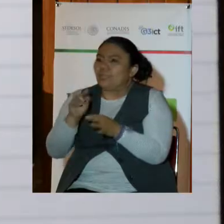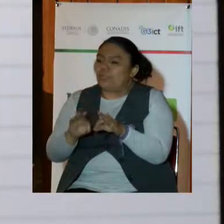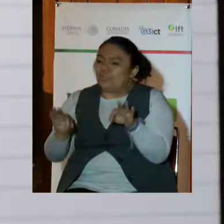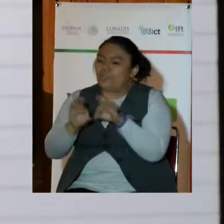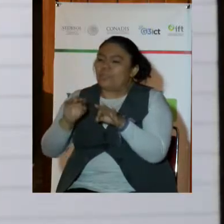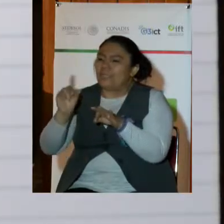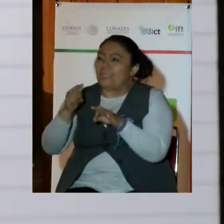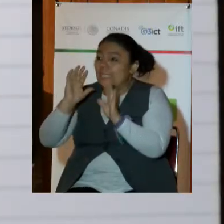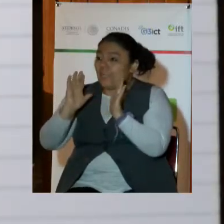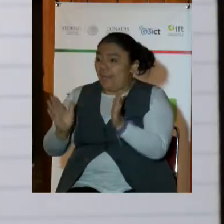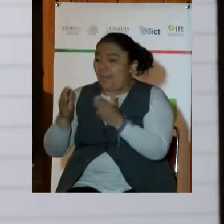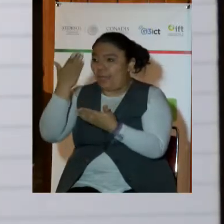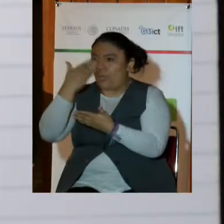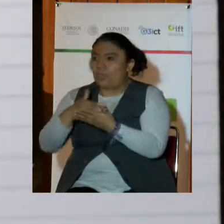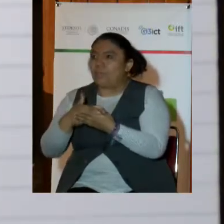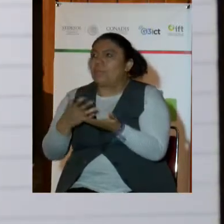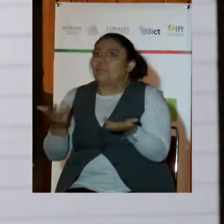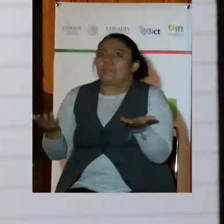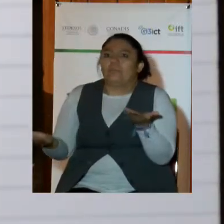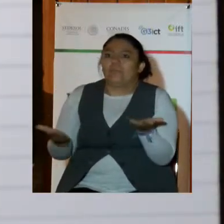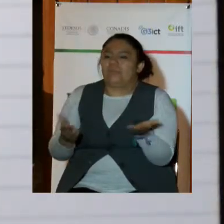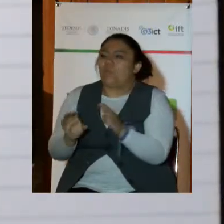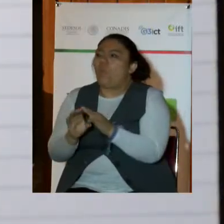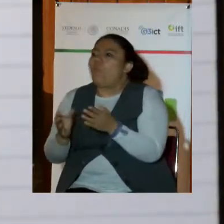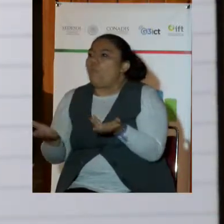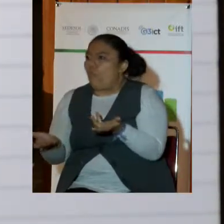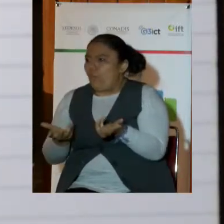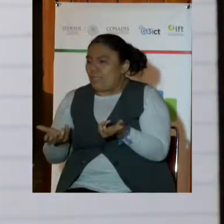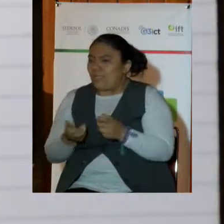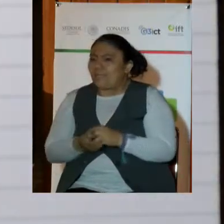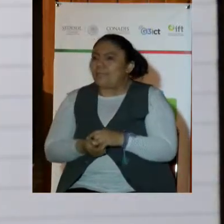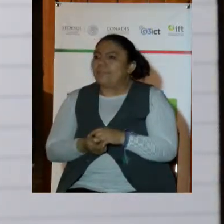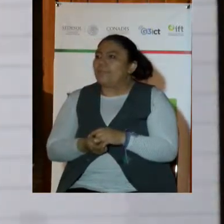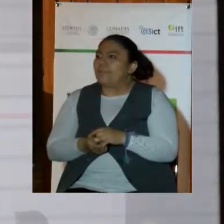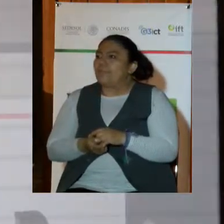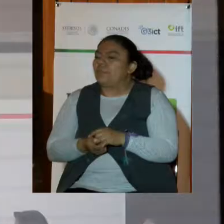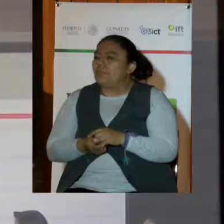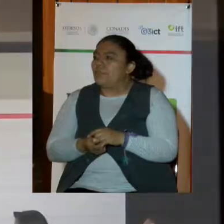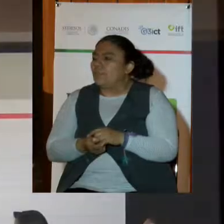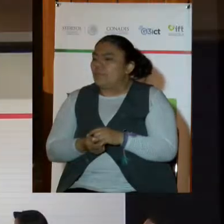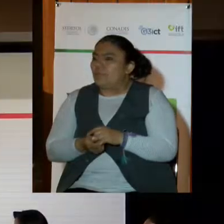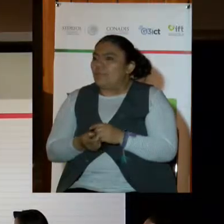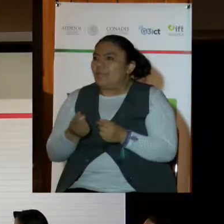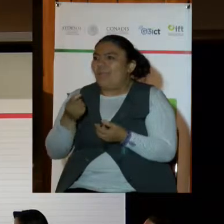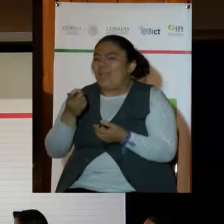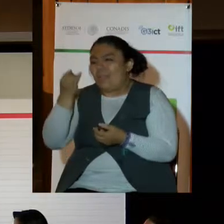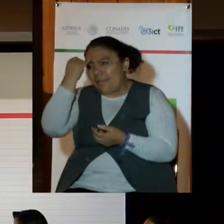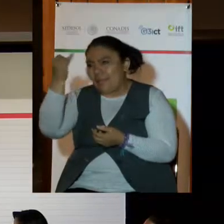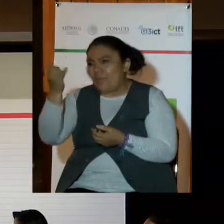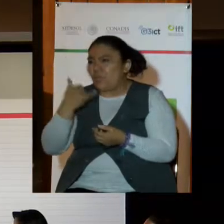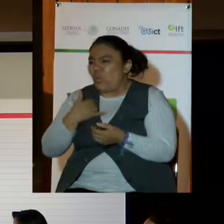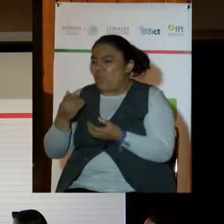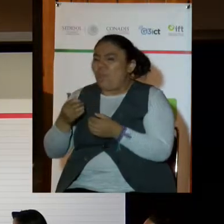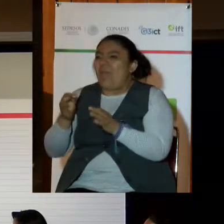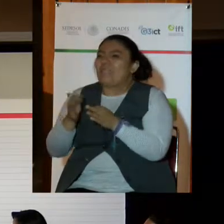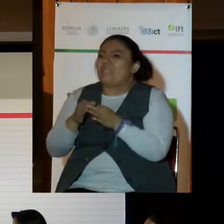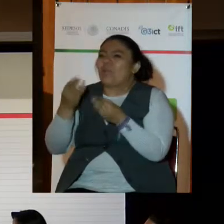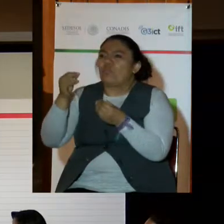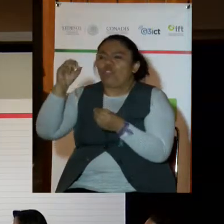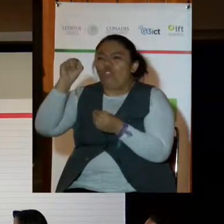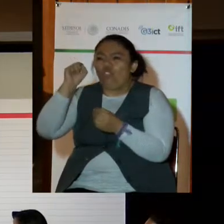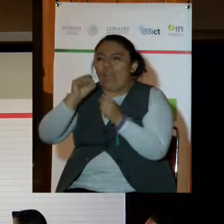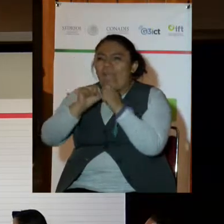cobrar 5,000 pesos, hay unos que te van a cobrar 7,000 por la misma página de internet. Pagas dependiendo de lo que te vendan, porque tampoco sabemos cuánto cuesta hacer una